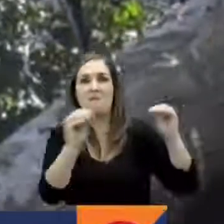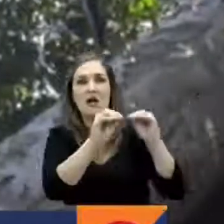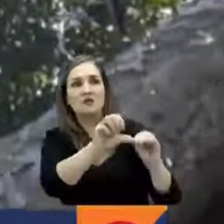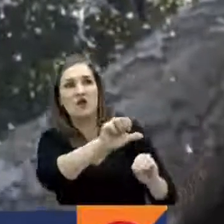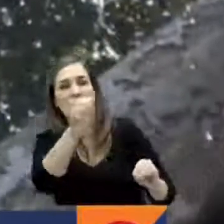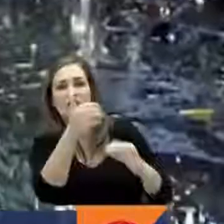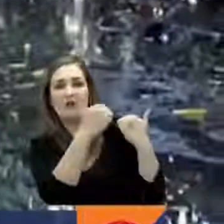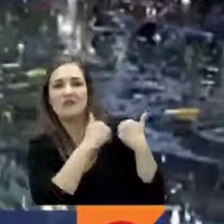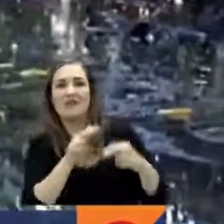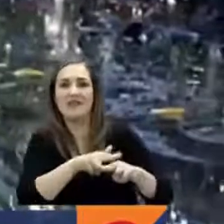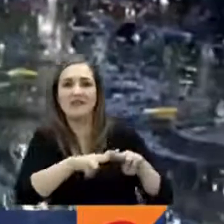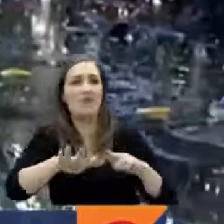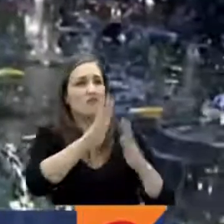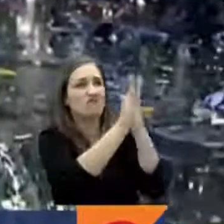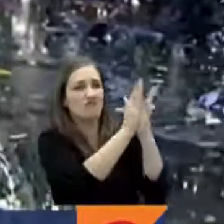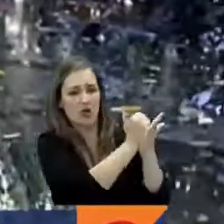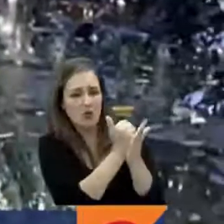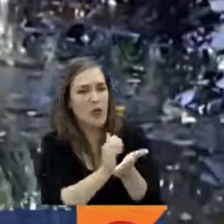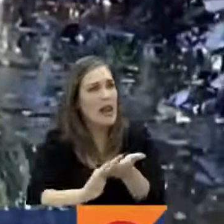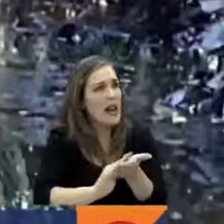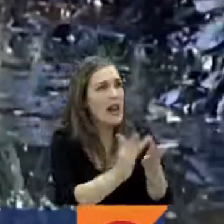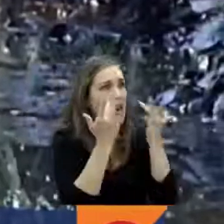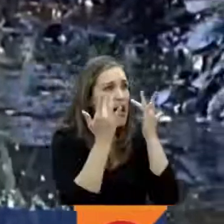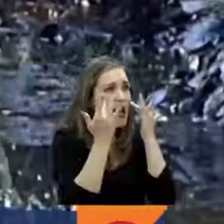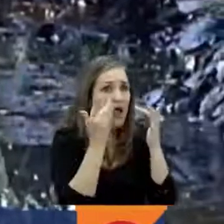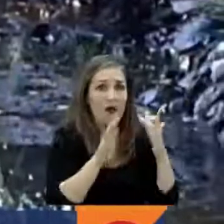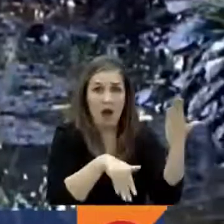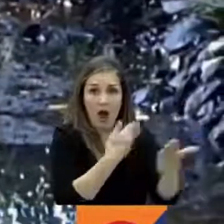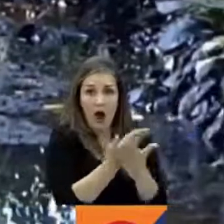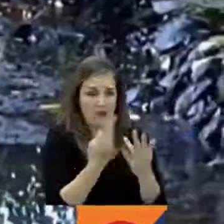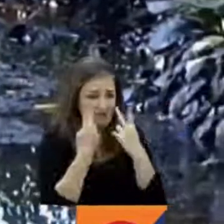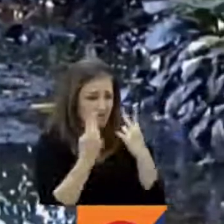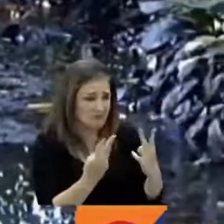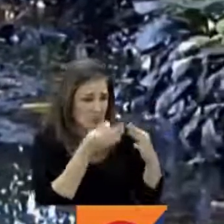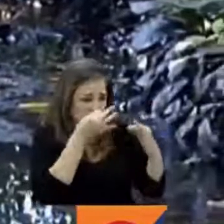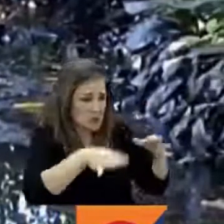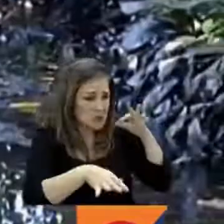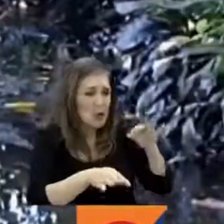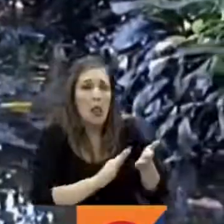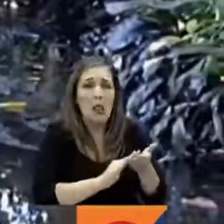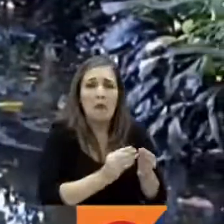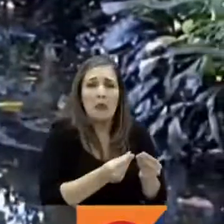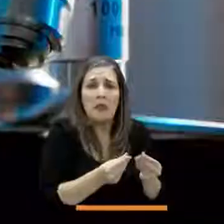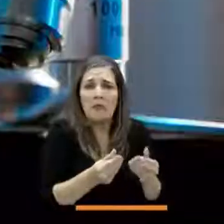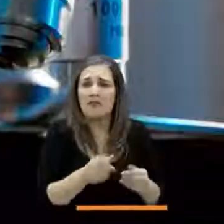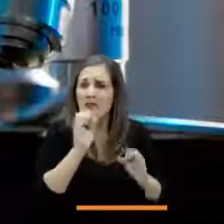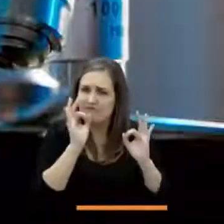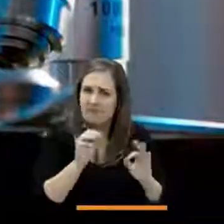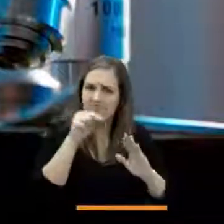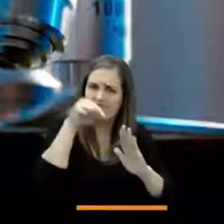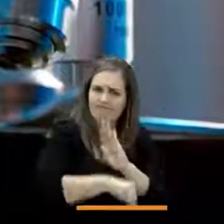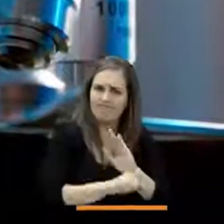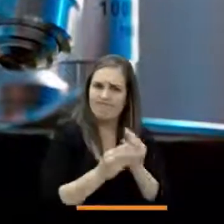agilicen las labores de descontaminación, pues la limpieza realizada hasta ahora sobre los lechos de agua no ha sido suficiente.